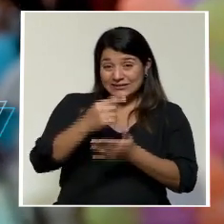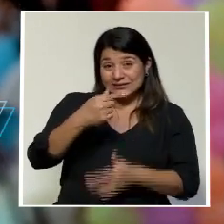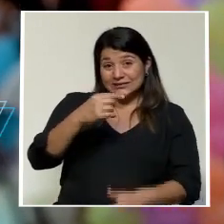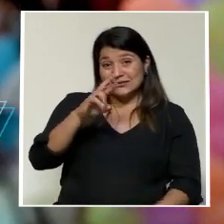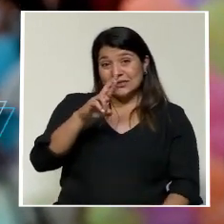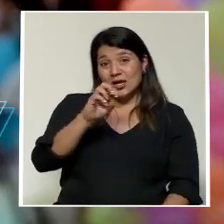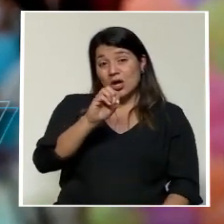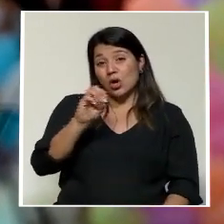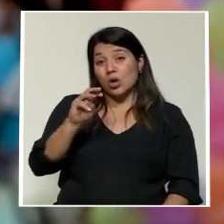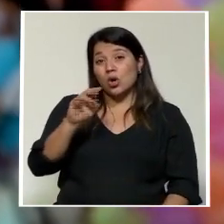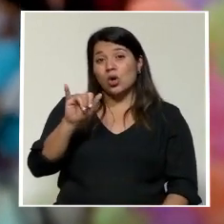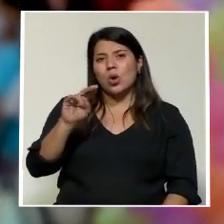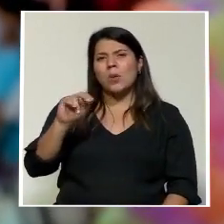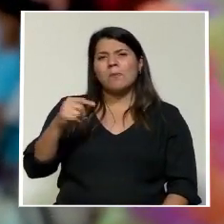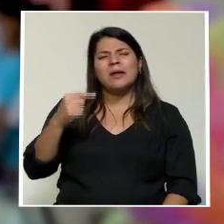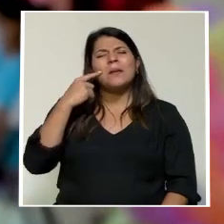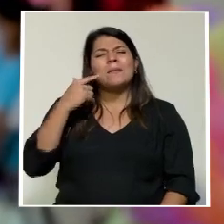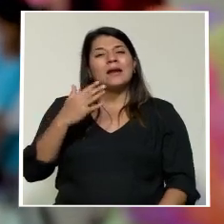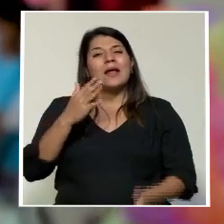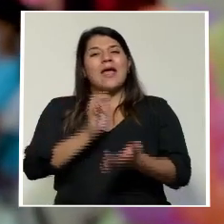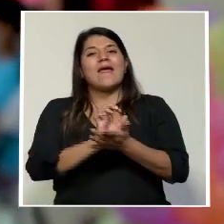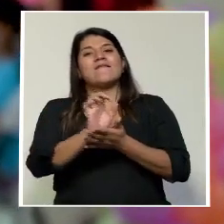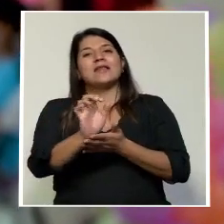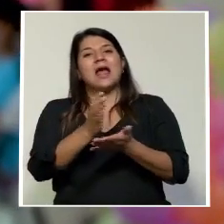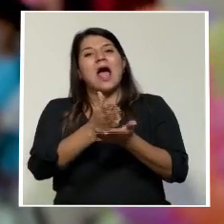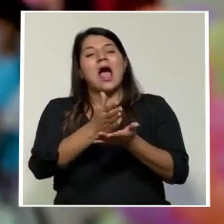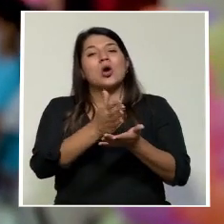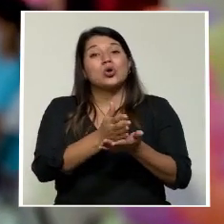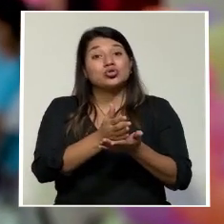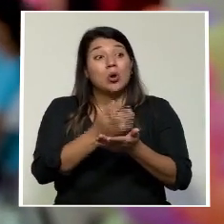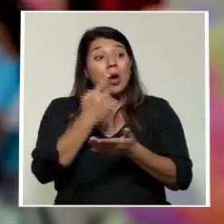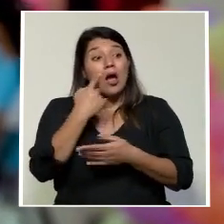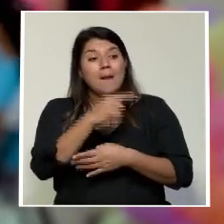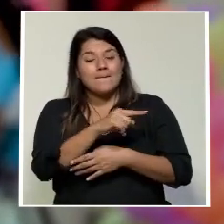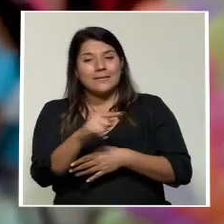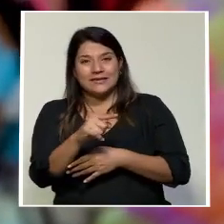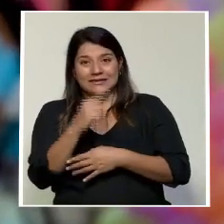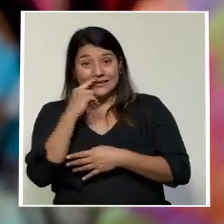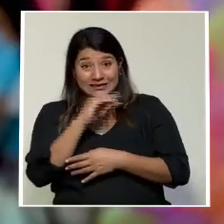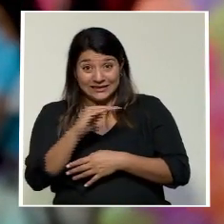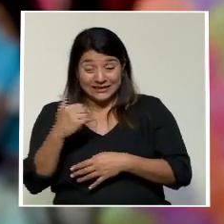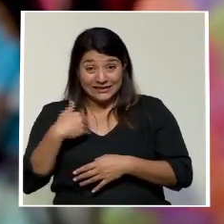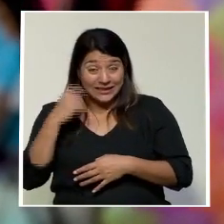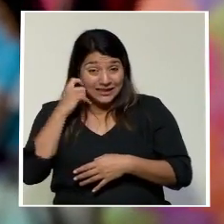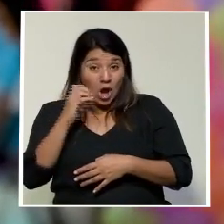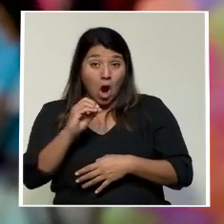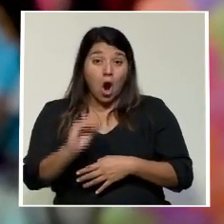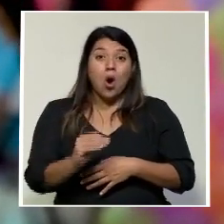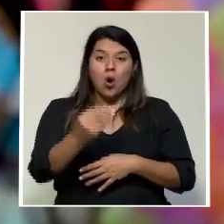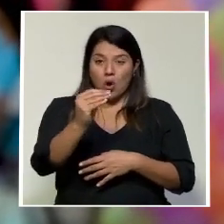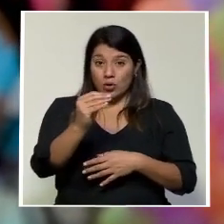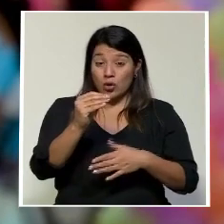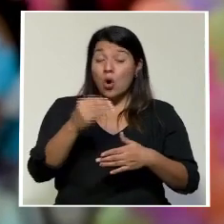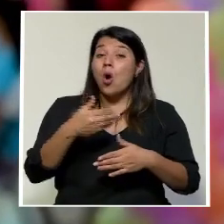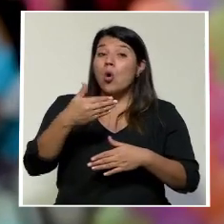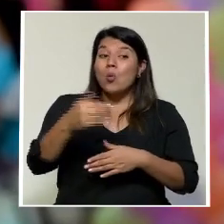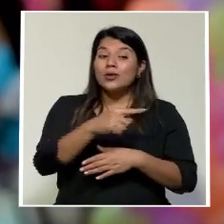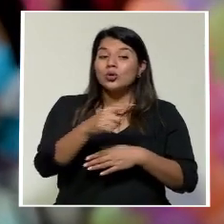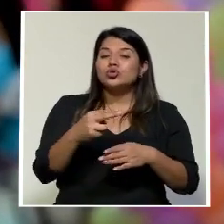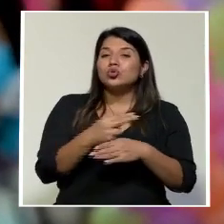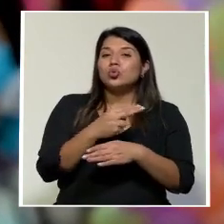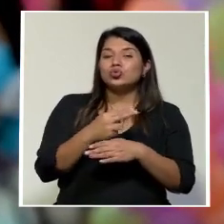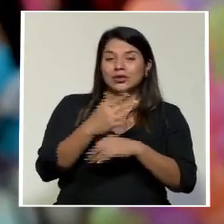evitemos el acoso que viven los niños, niñas y adolescentes en los espacios de la tecnología, cuando usan las tecnologías